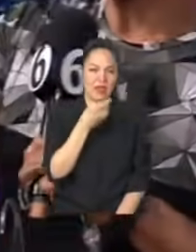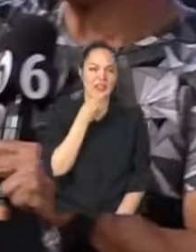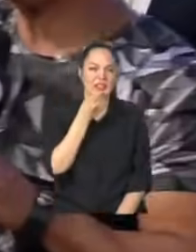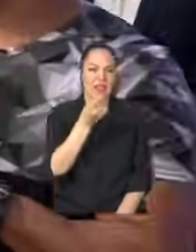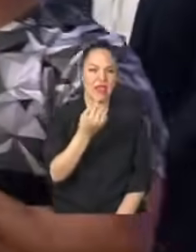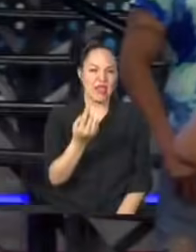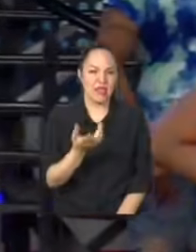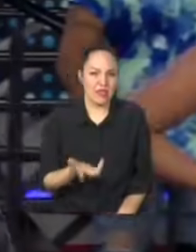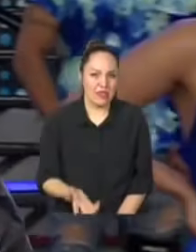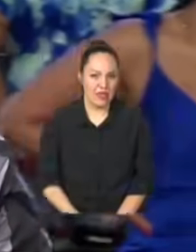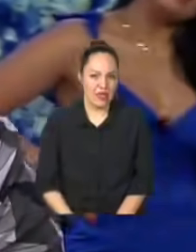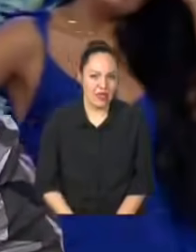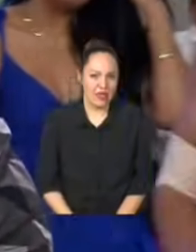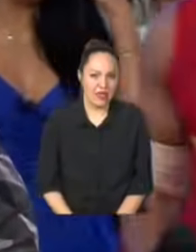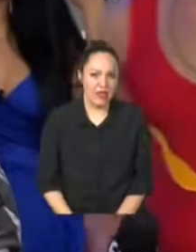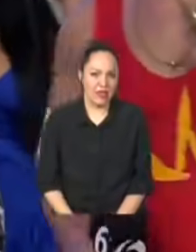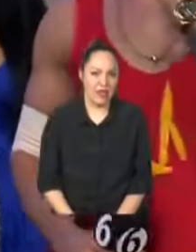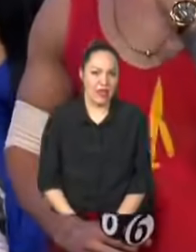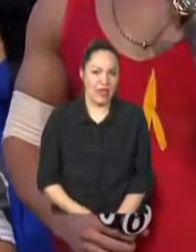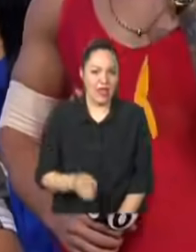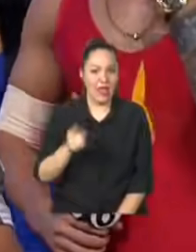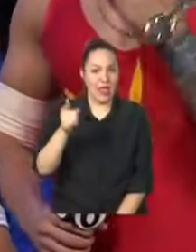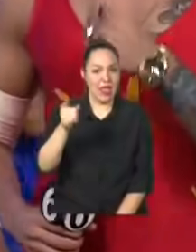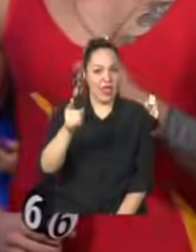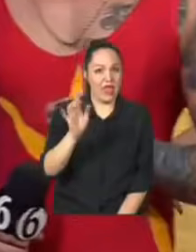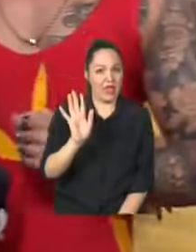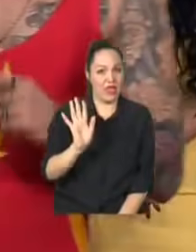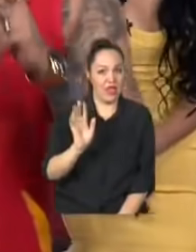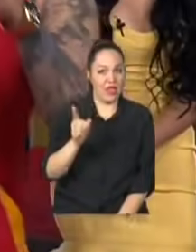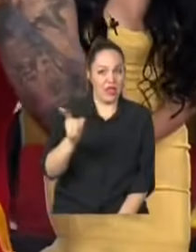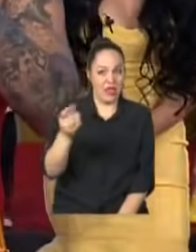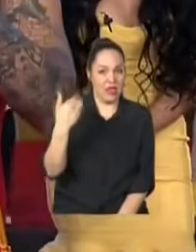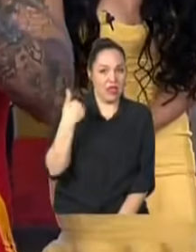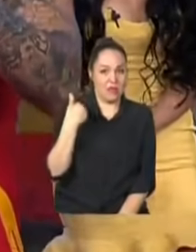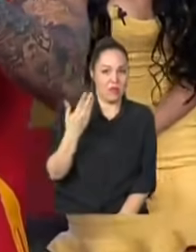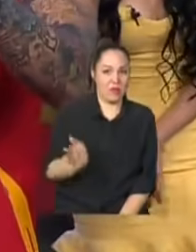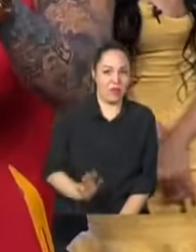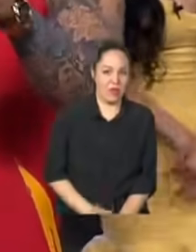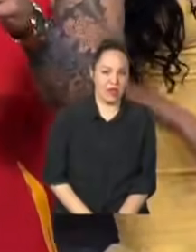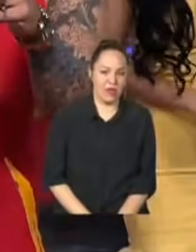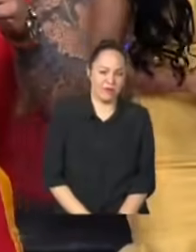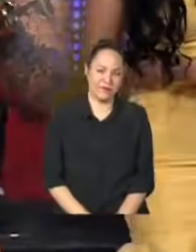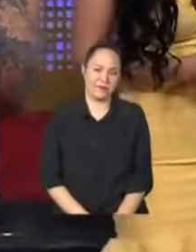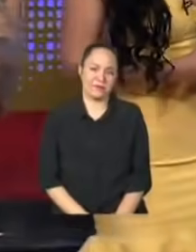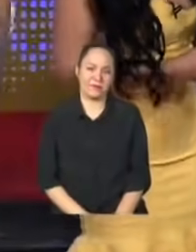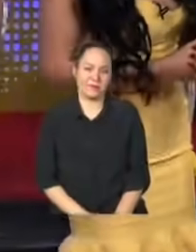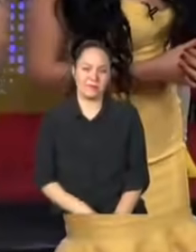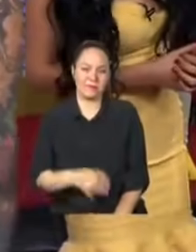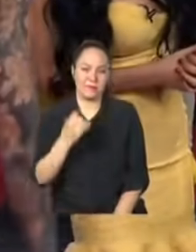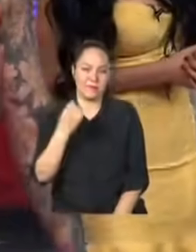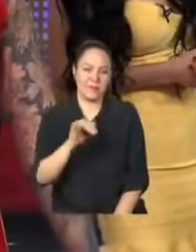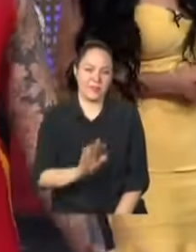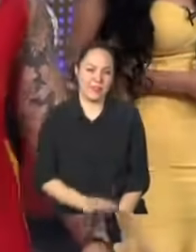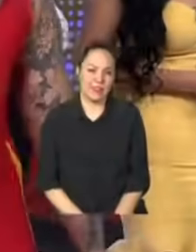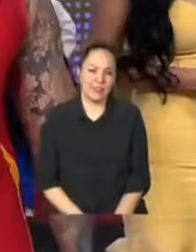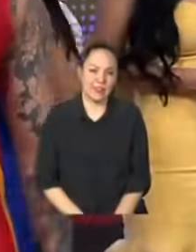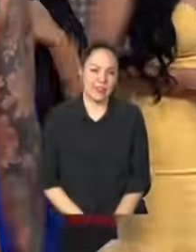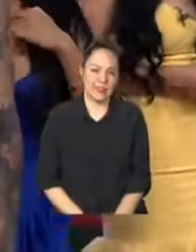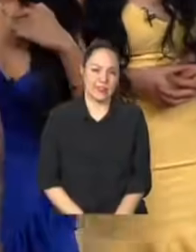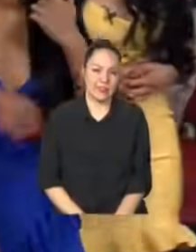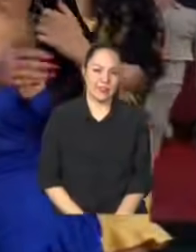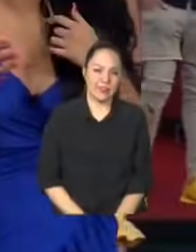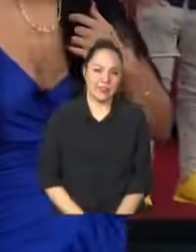va. Invítame a pecar. Ella, las muchachas me acosan a mí. Ahí les va. No,